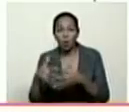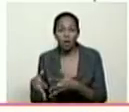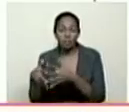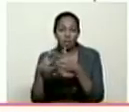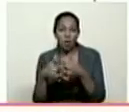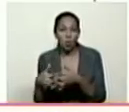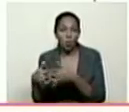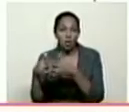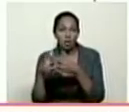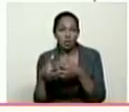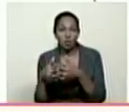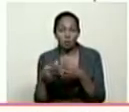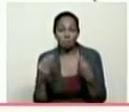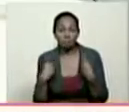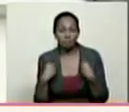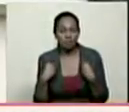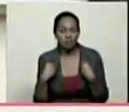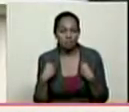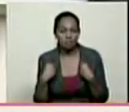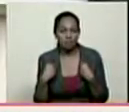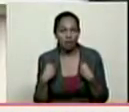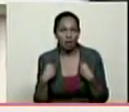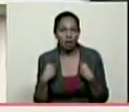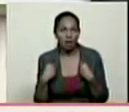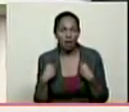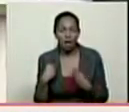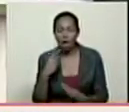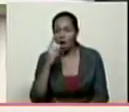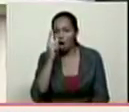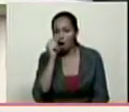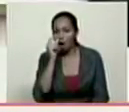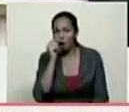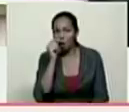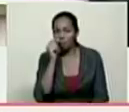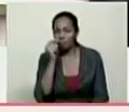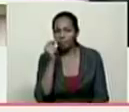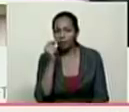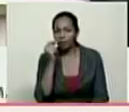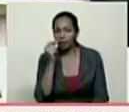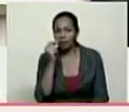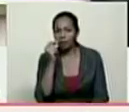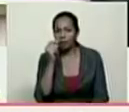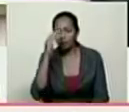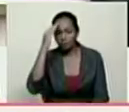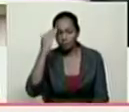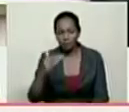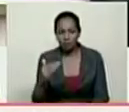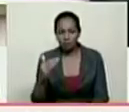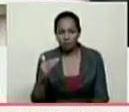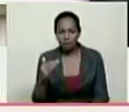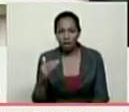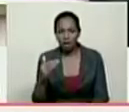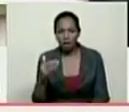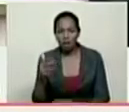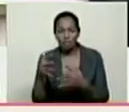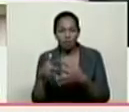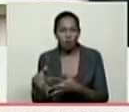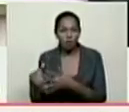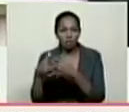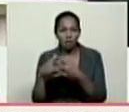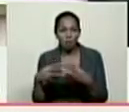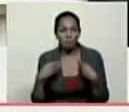y vive en la residencia de un oficial de la Fuerza Armada de los